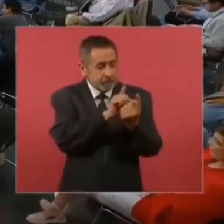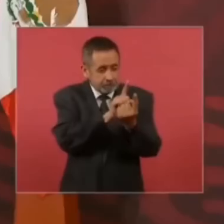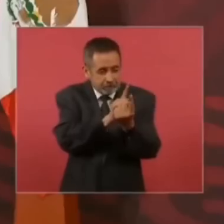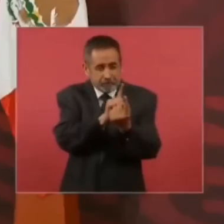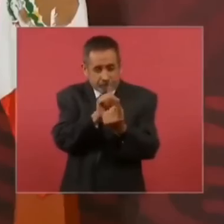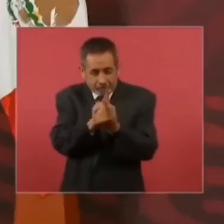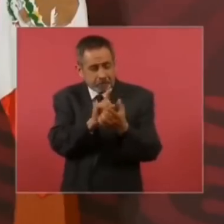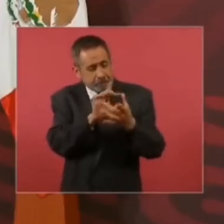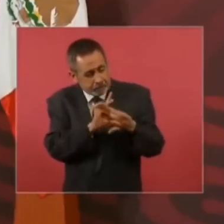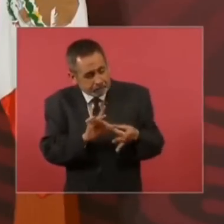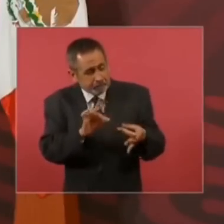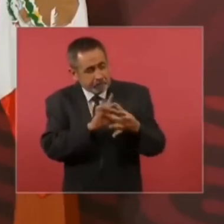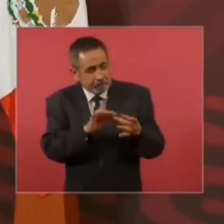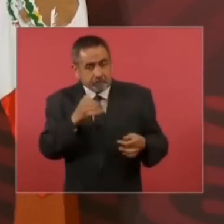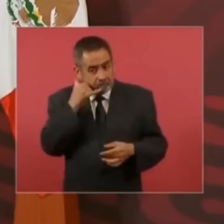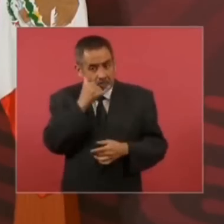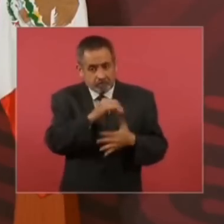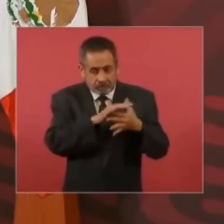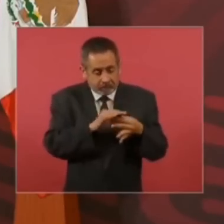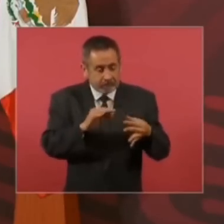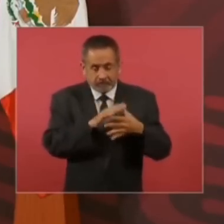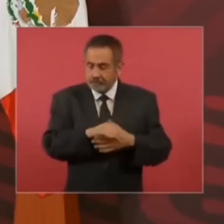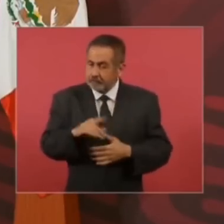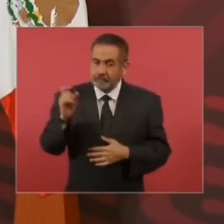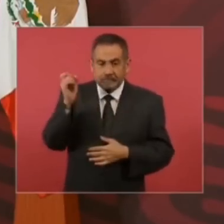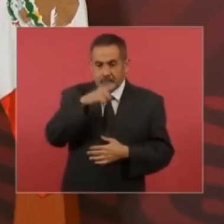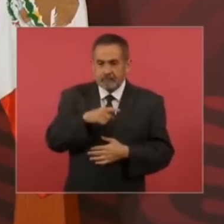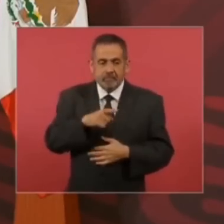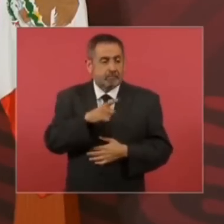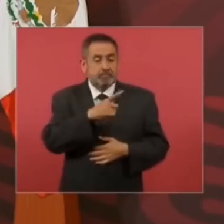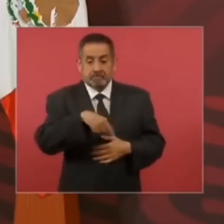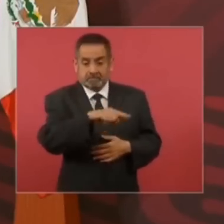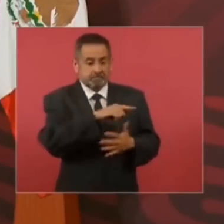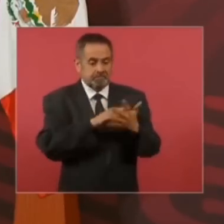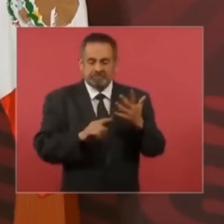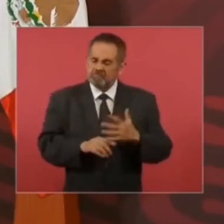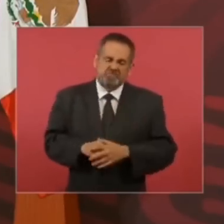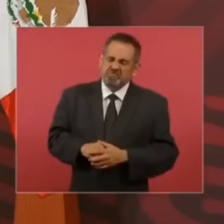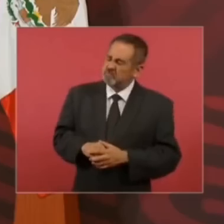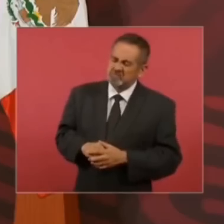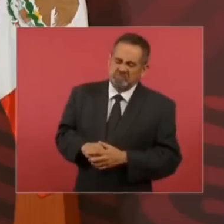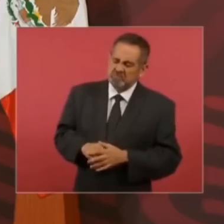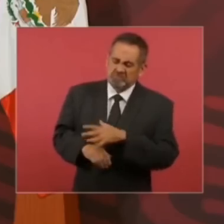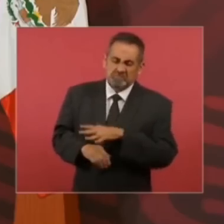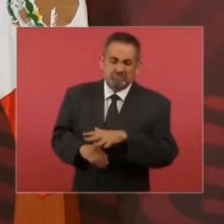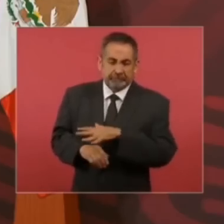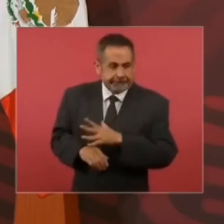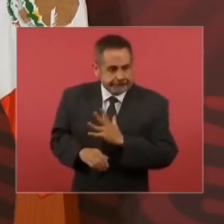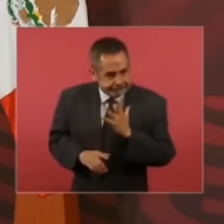Gracias a la denuncia del presidente López Obrador, en la Suprema Corte cambiaron ese veredicto.